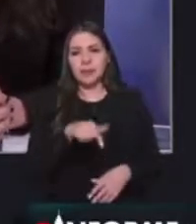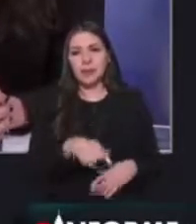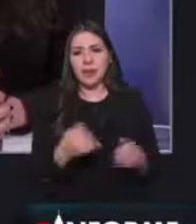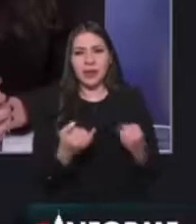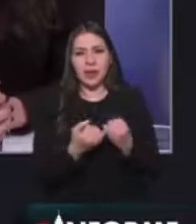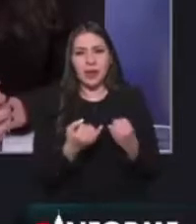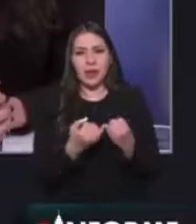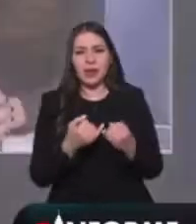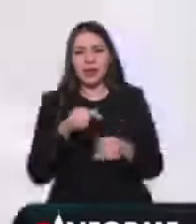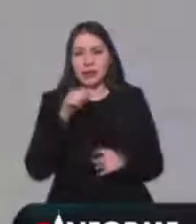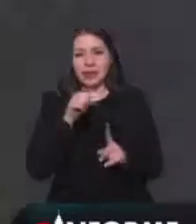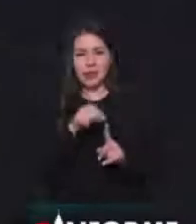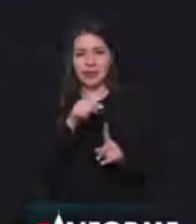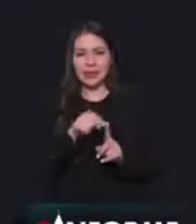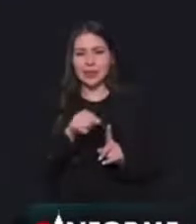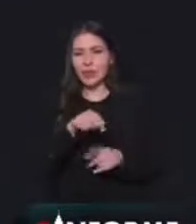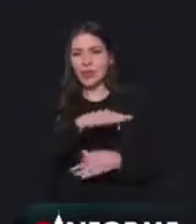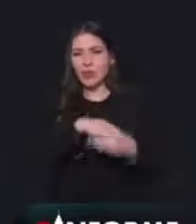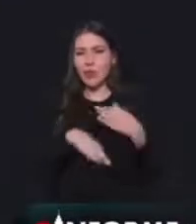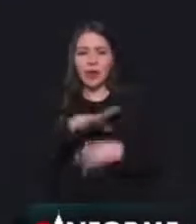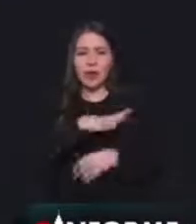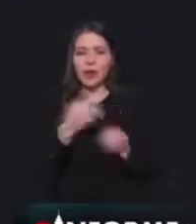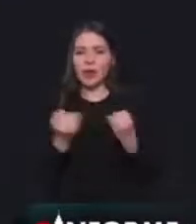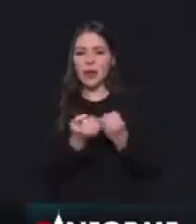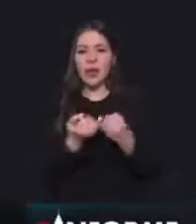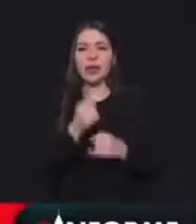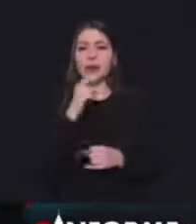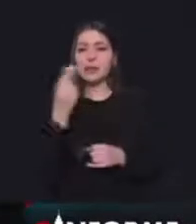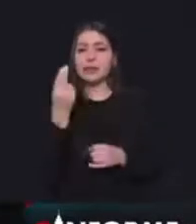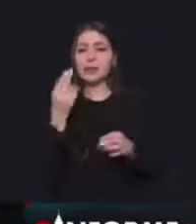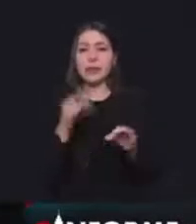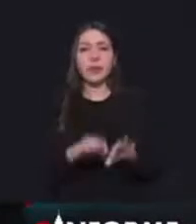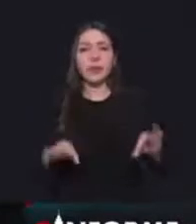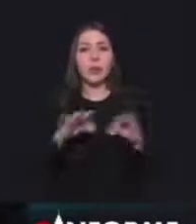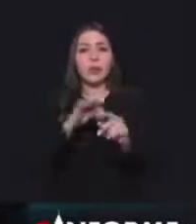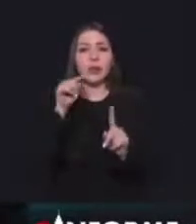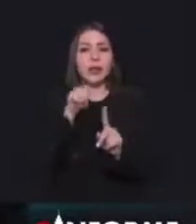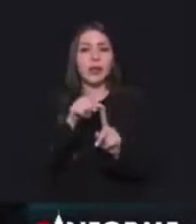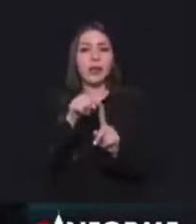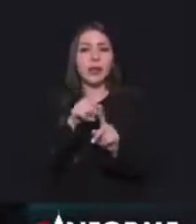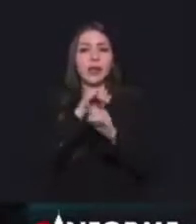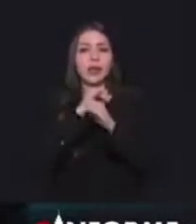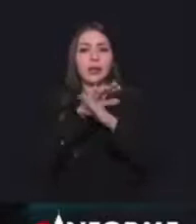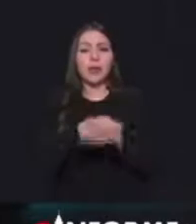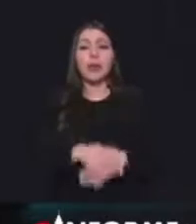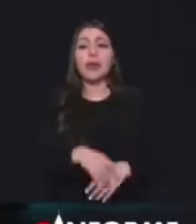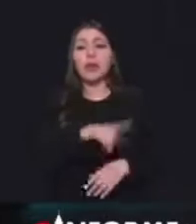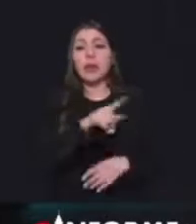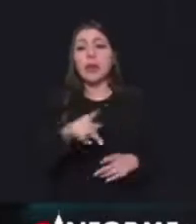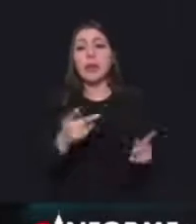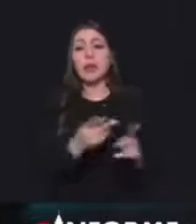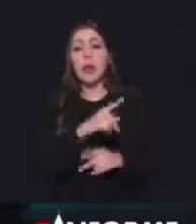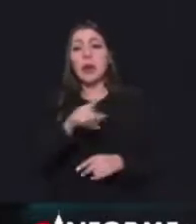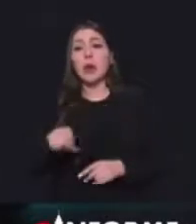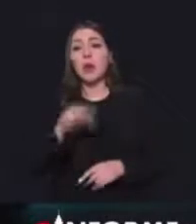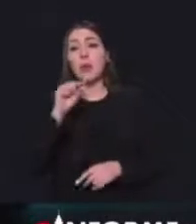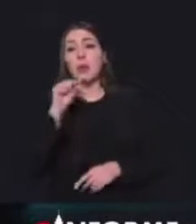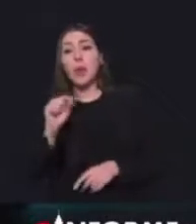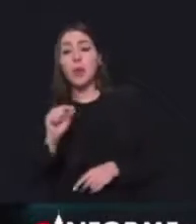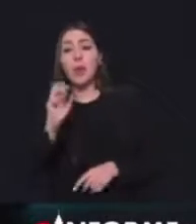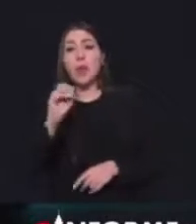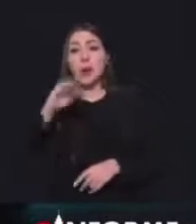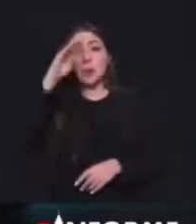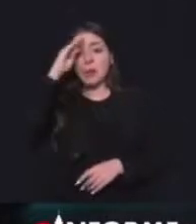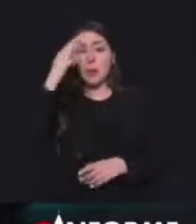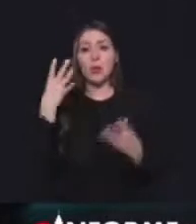la clave. Necesitamos tener más información de esos casos, aunque parezcan pocos, aunque se crea que son muchos, lo que sea,